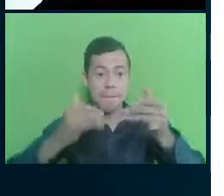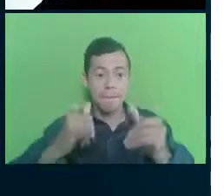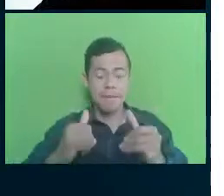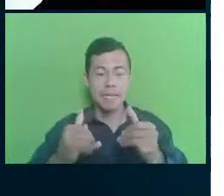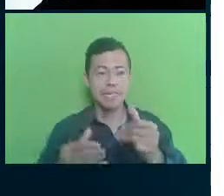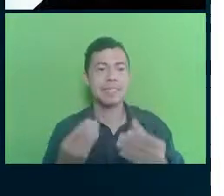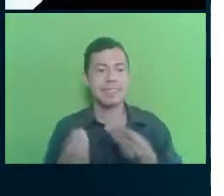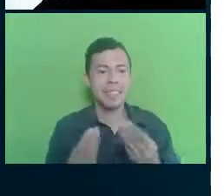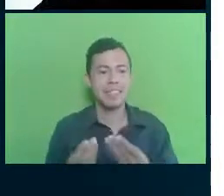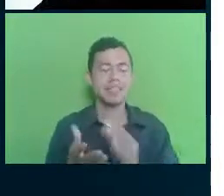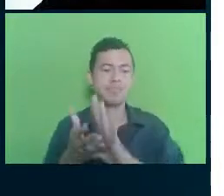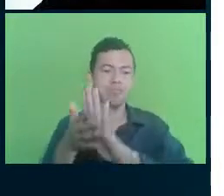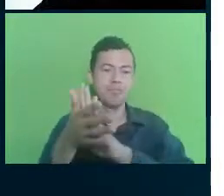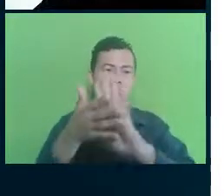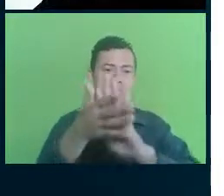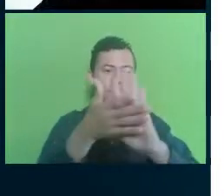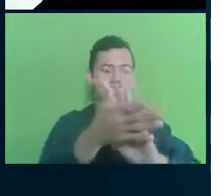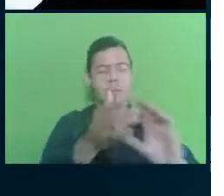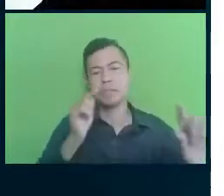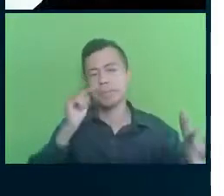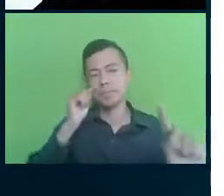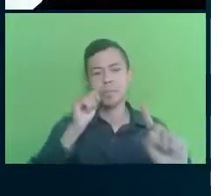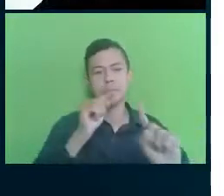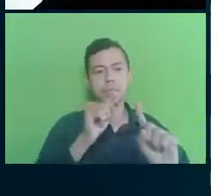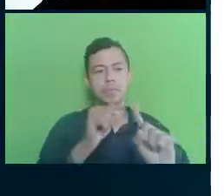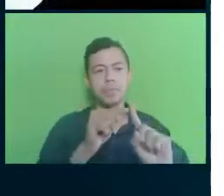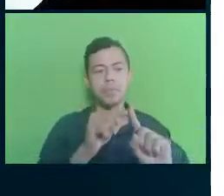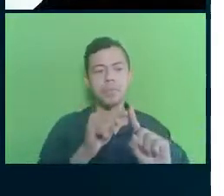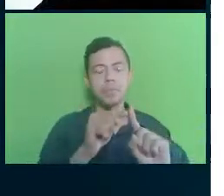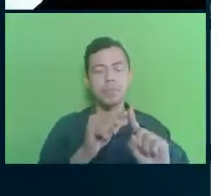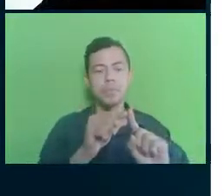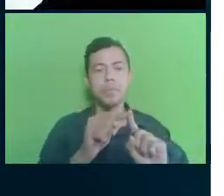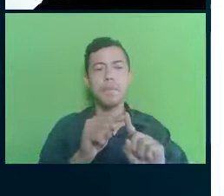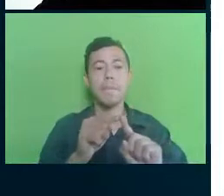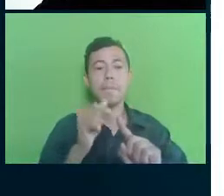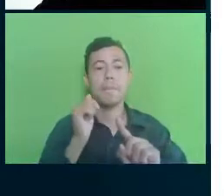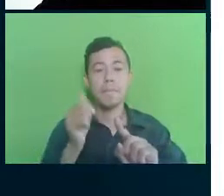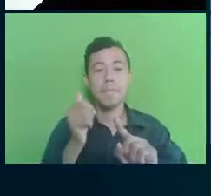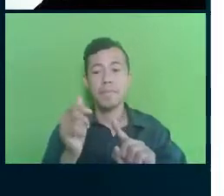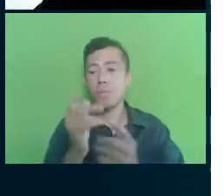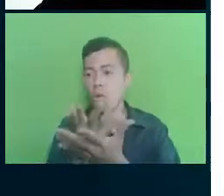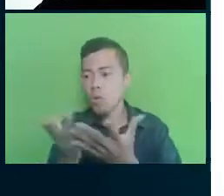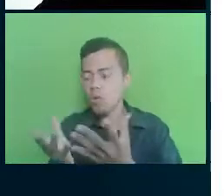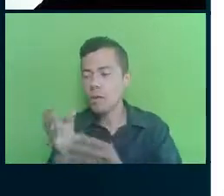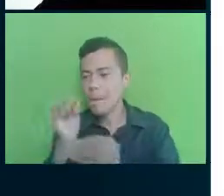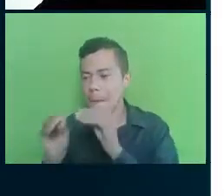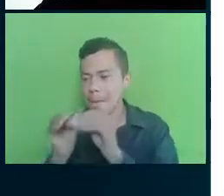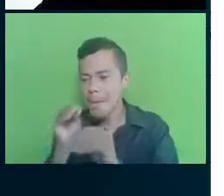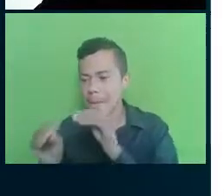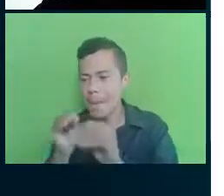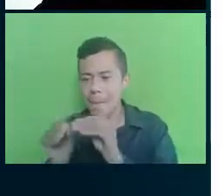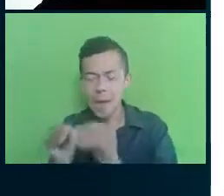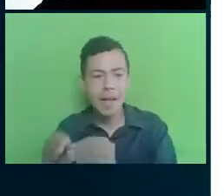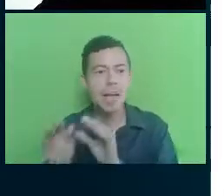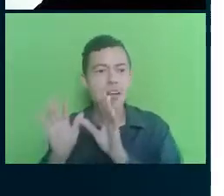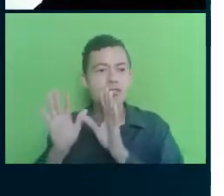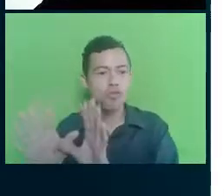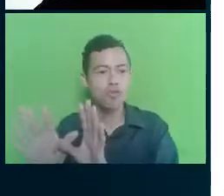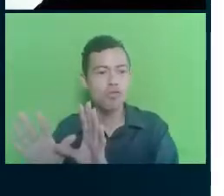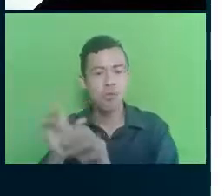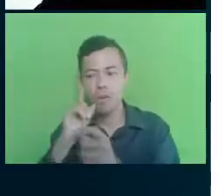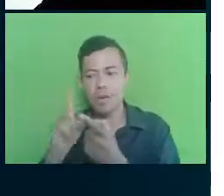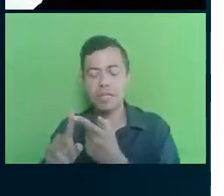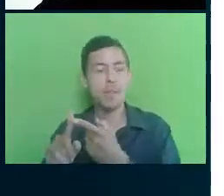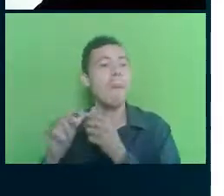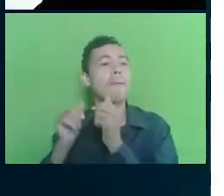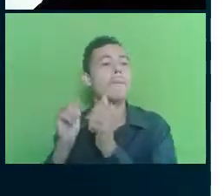un enfoque hacia la automatización de ciertas tareas hasta el punto de automatizar